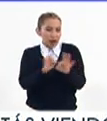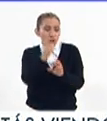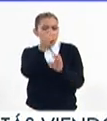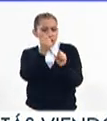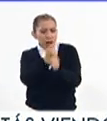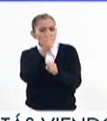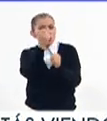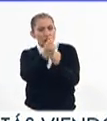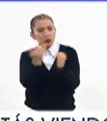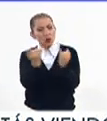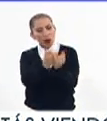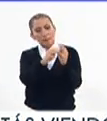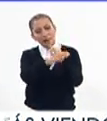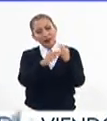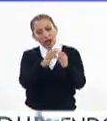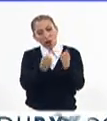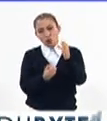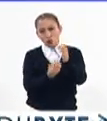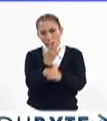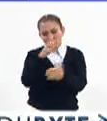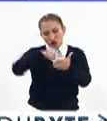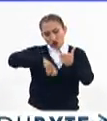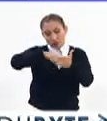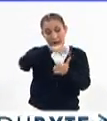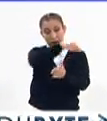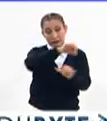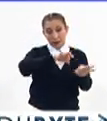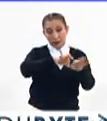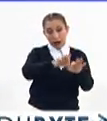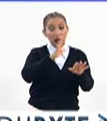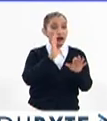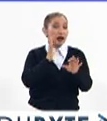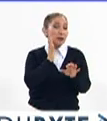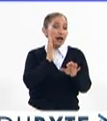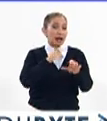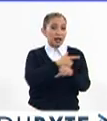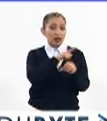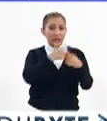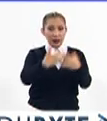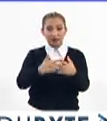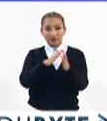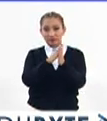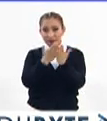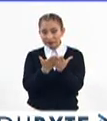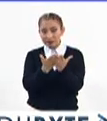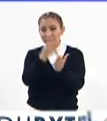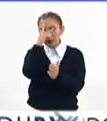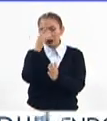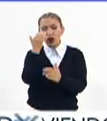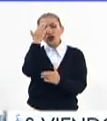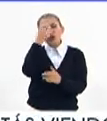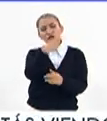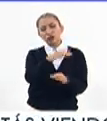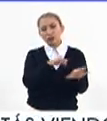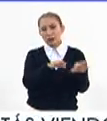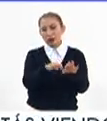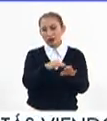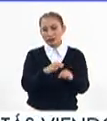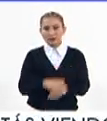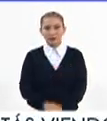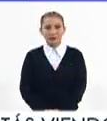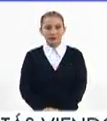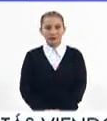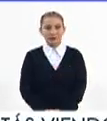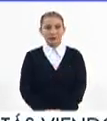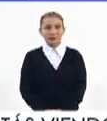año con año con materiales actualizados, labor que corresponde a la Cámara Nacional de la Industria Editorial Mexicana. Conozca el trabajo que realiza este organismo.